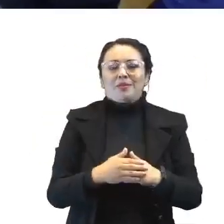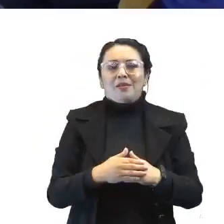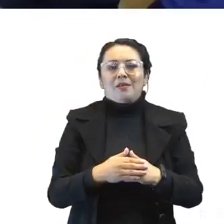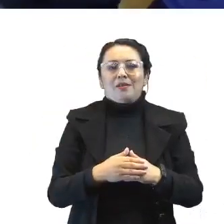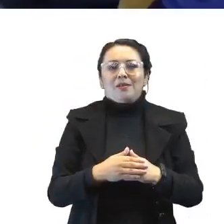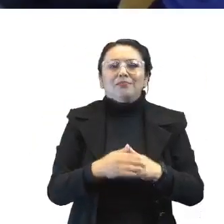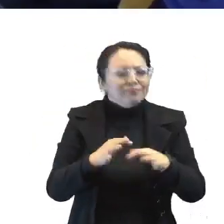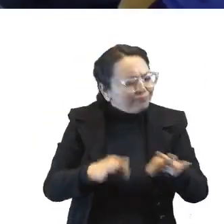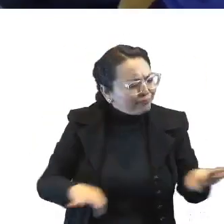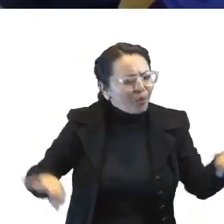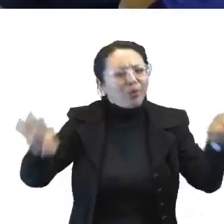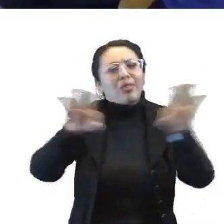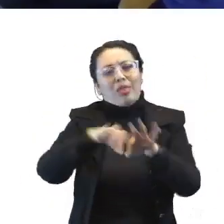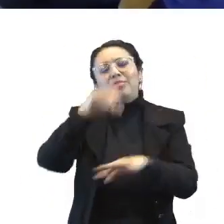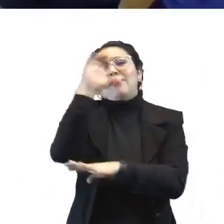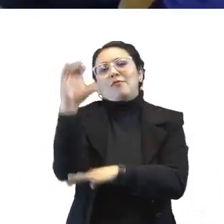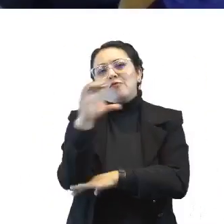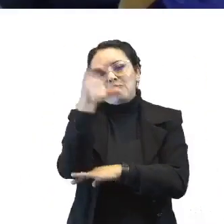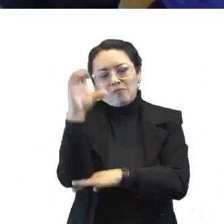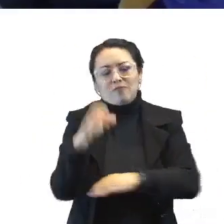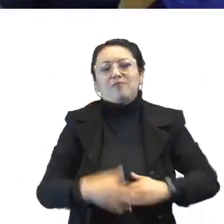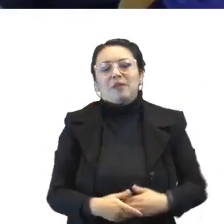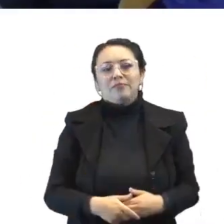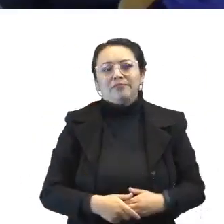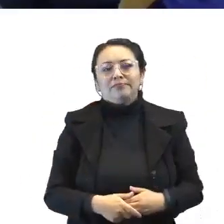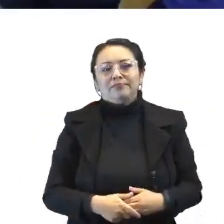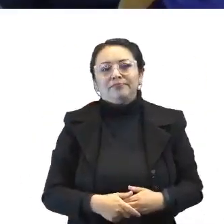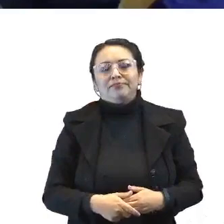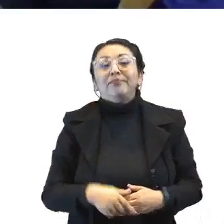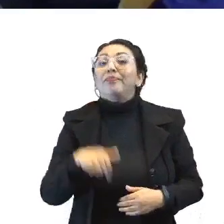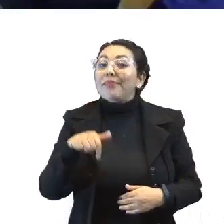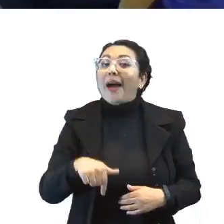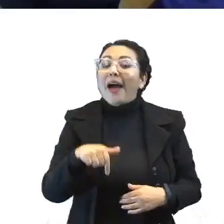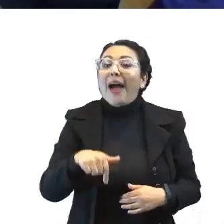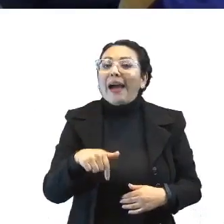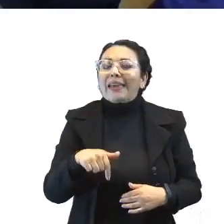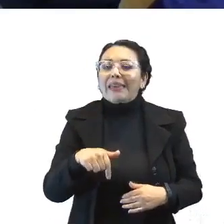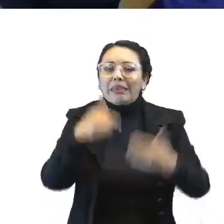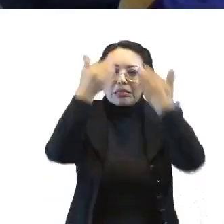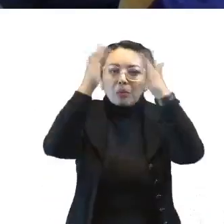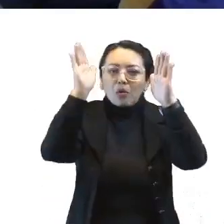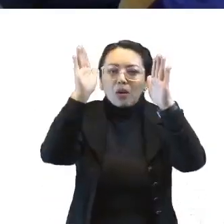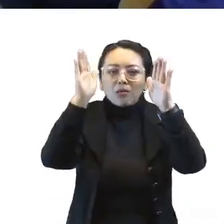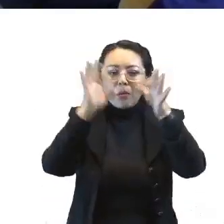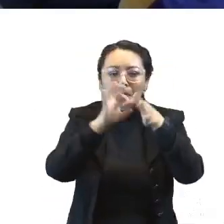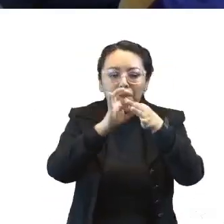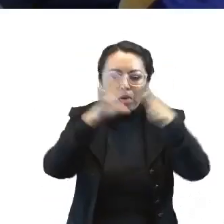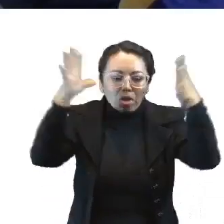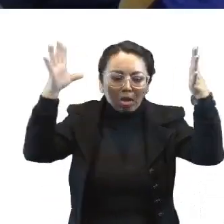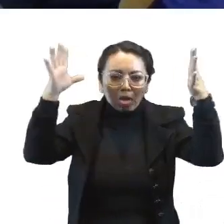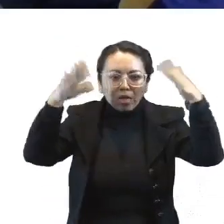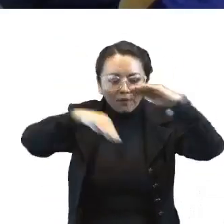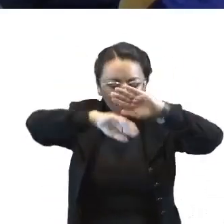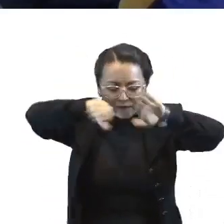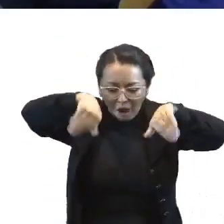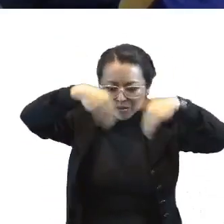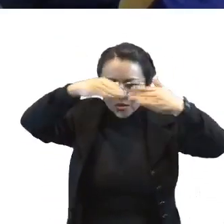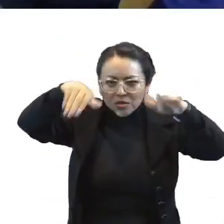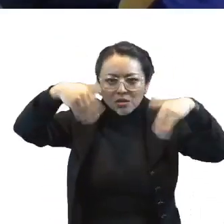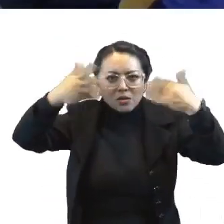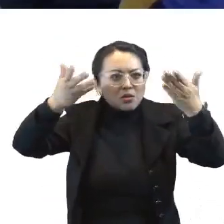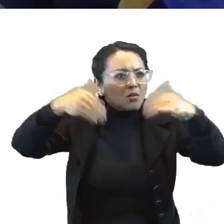la democracia de este país. La democracia de este país ha estado rota, ha estado vacía, y